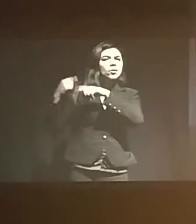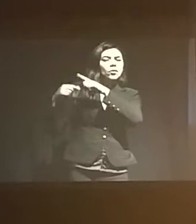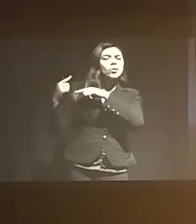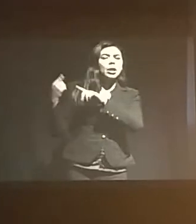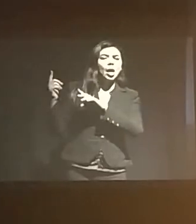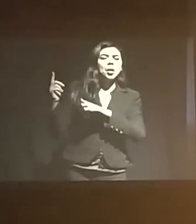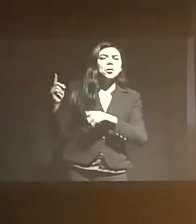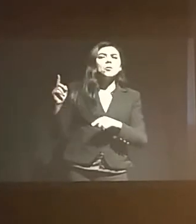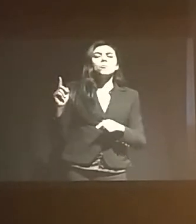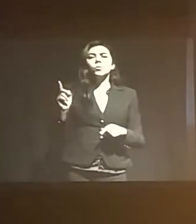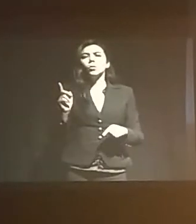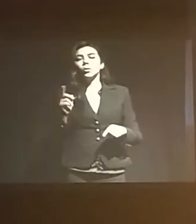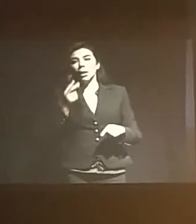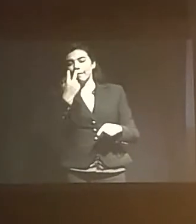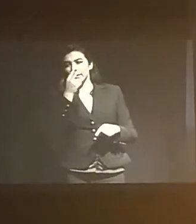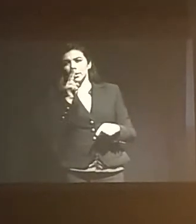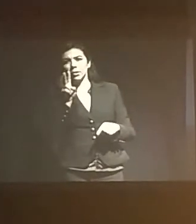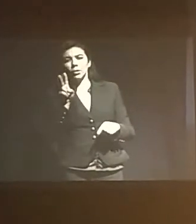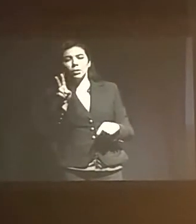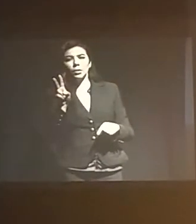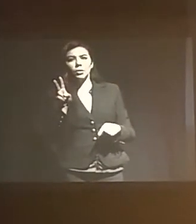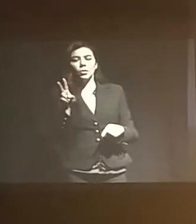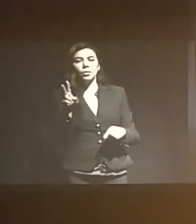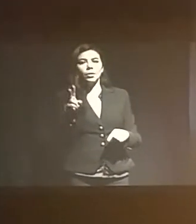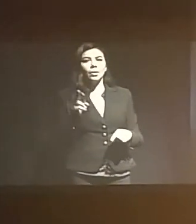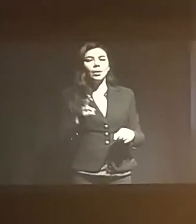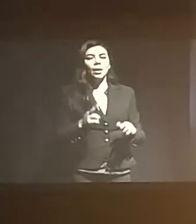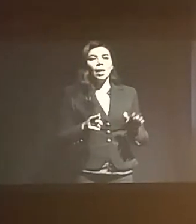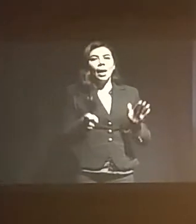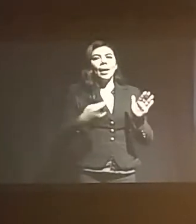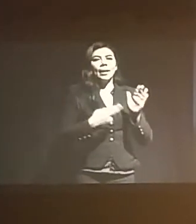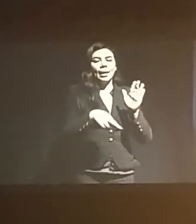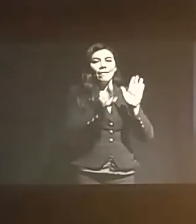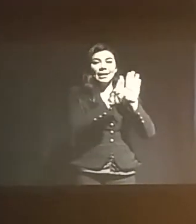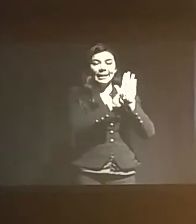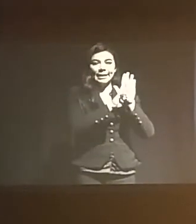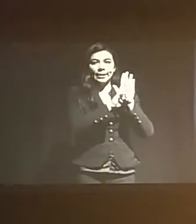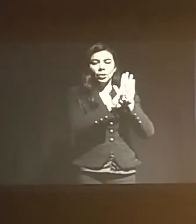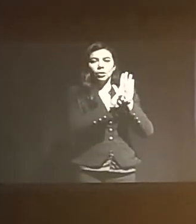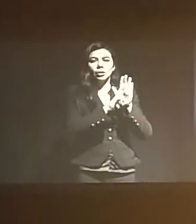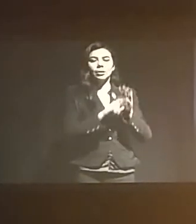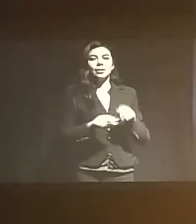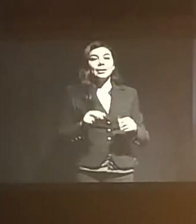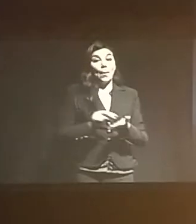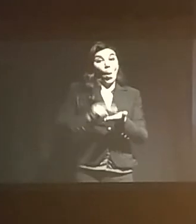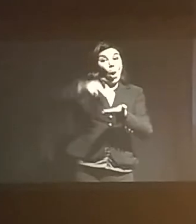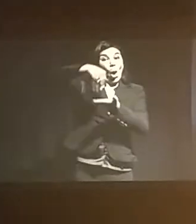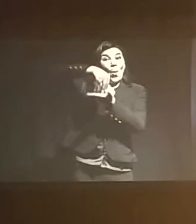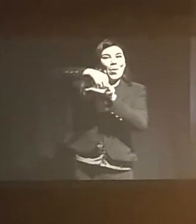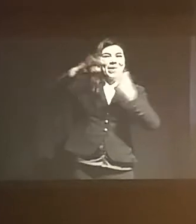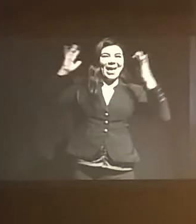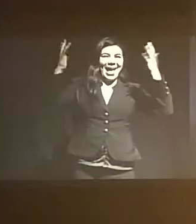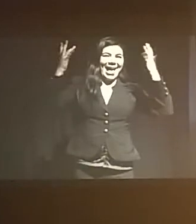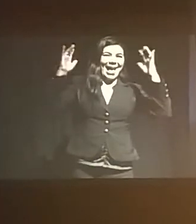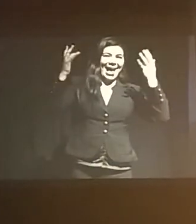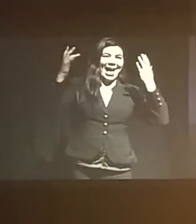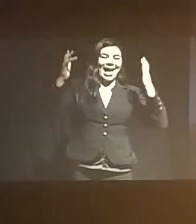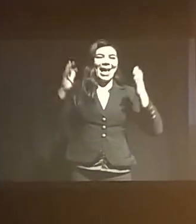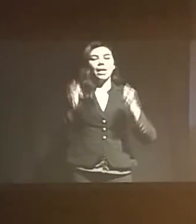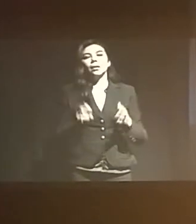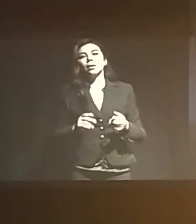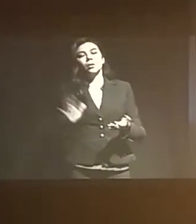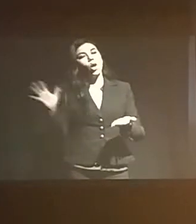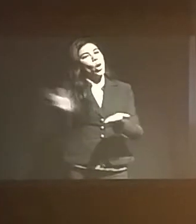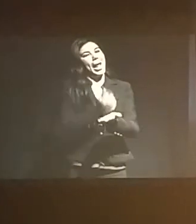de la visión de la rehabilitación. Si te pongo de pie, aplaudimos,